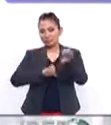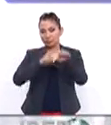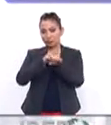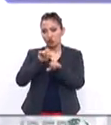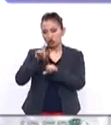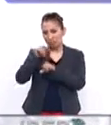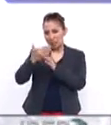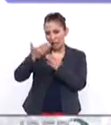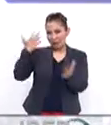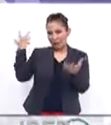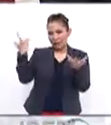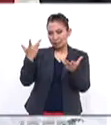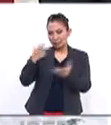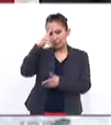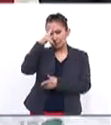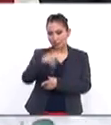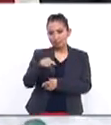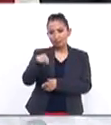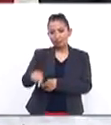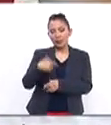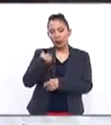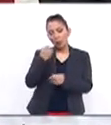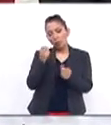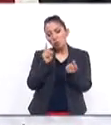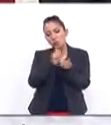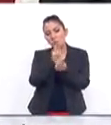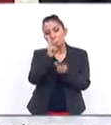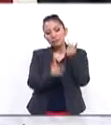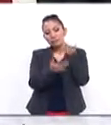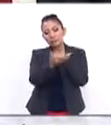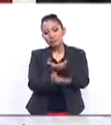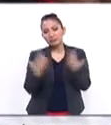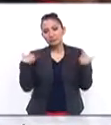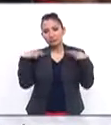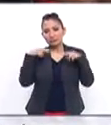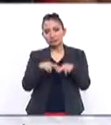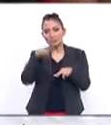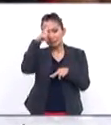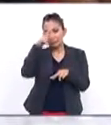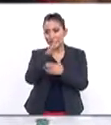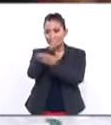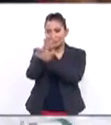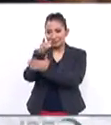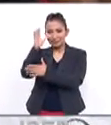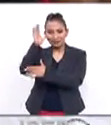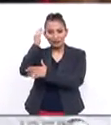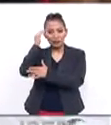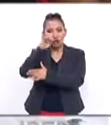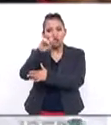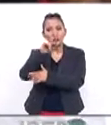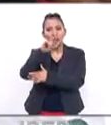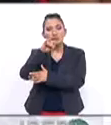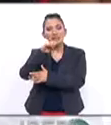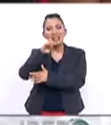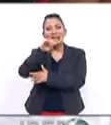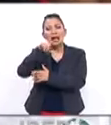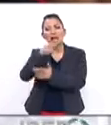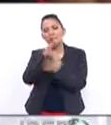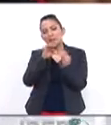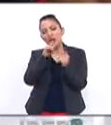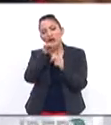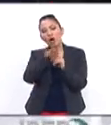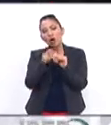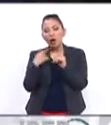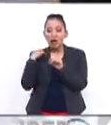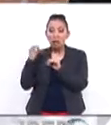y cónsules que se llevó a cabo en México, tuvimos la oportunidad de hablar con el representante de México en China, José Luis Bernal, quien nos explicó